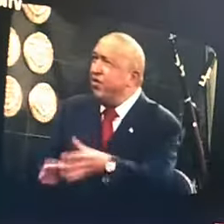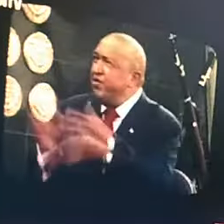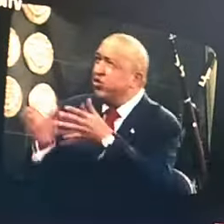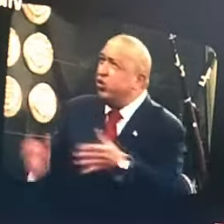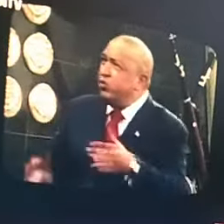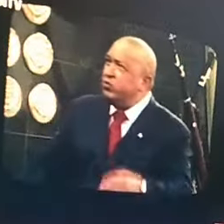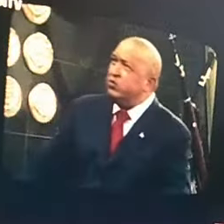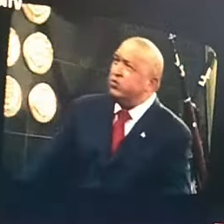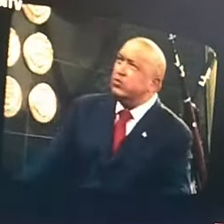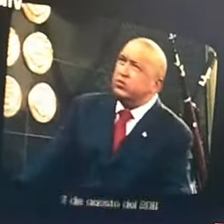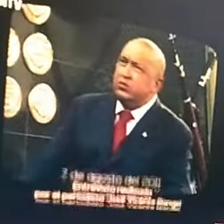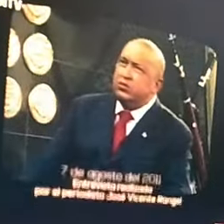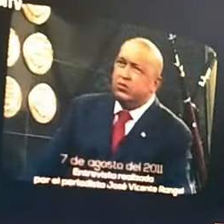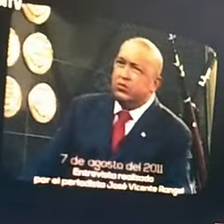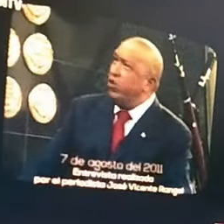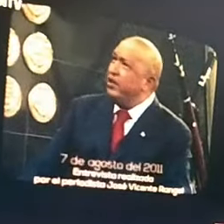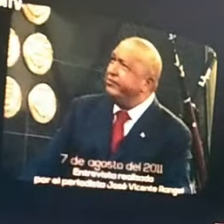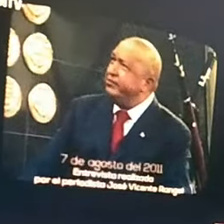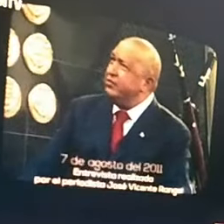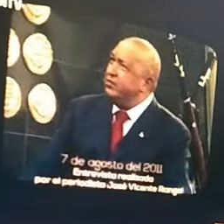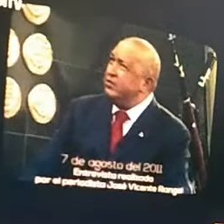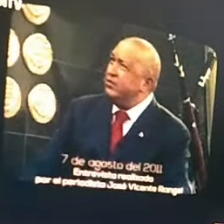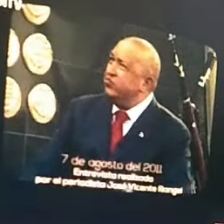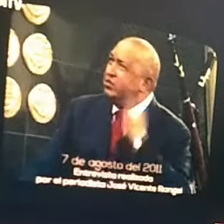A ver a los ojos. Lloré.